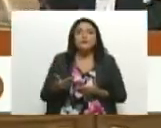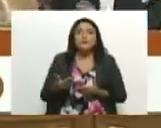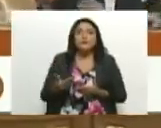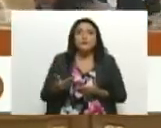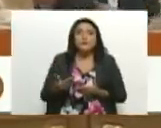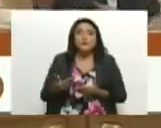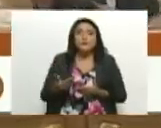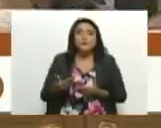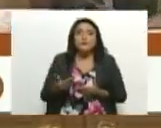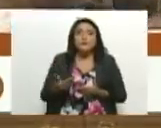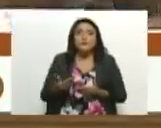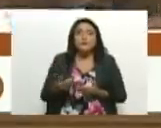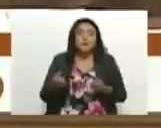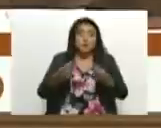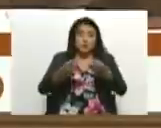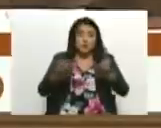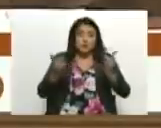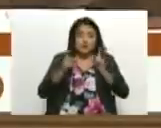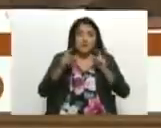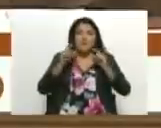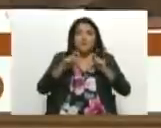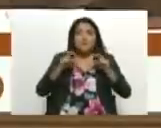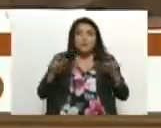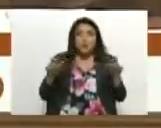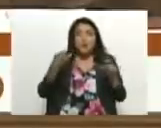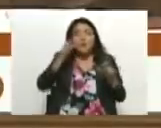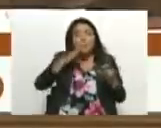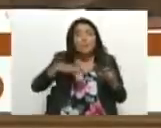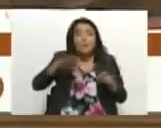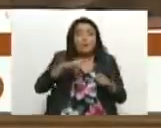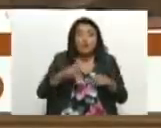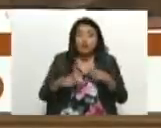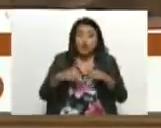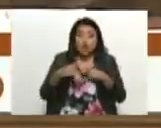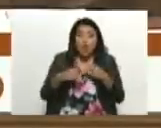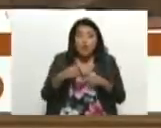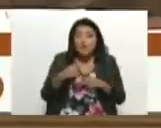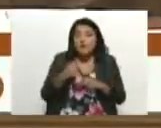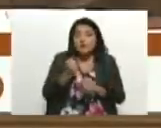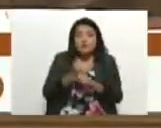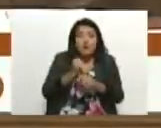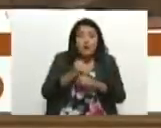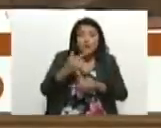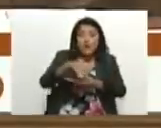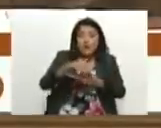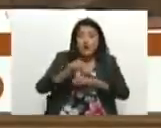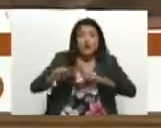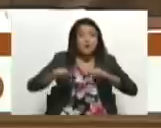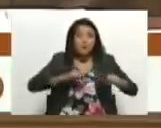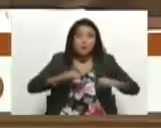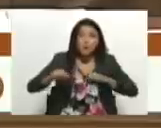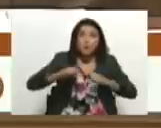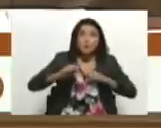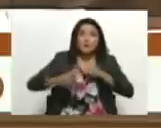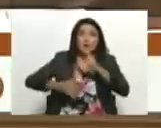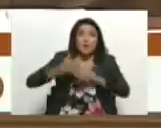ustedes, que son las personas que están en el día a día de la lucha por la